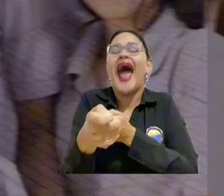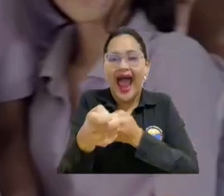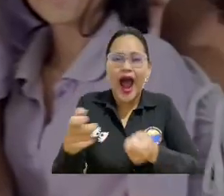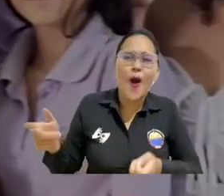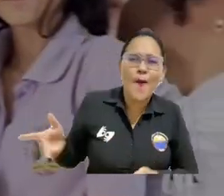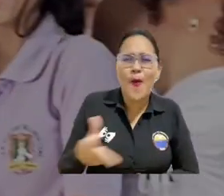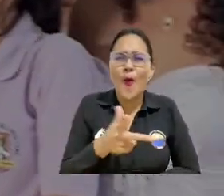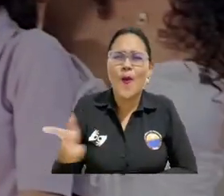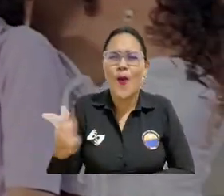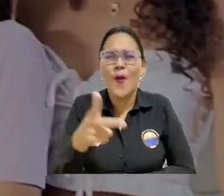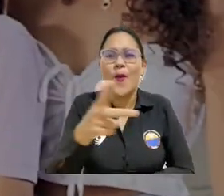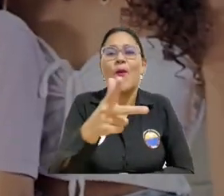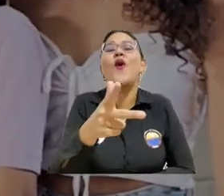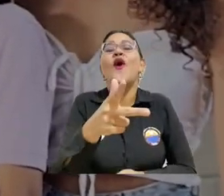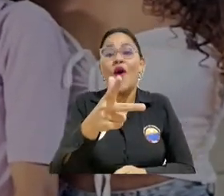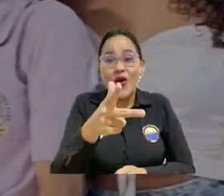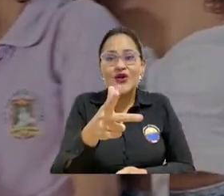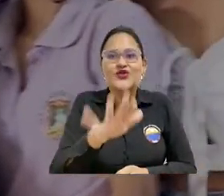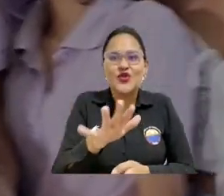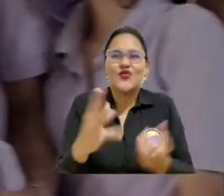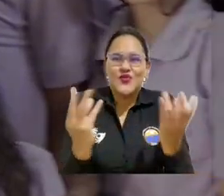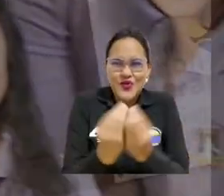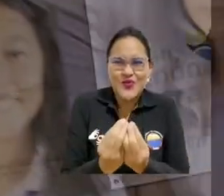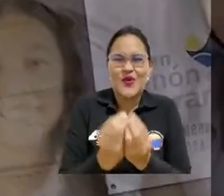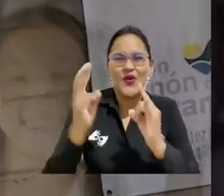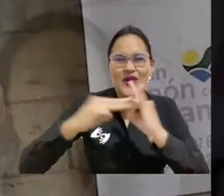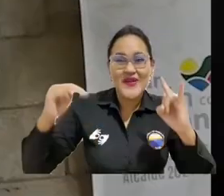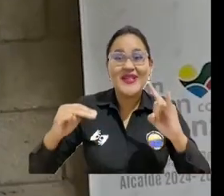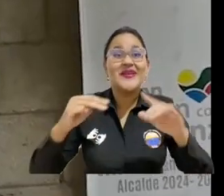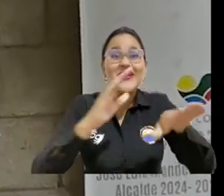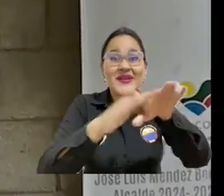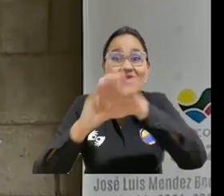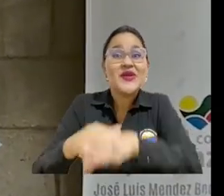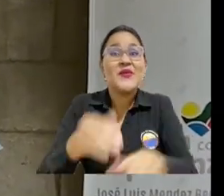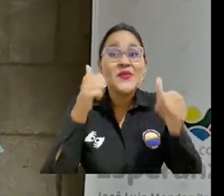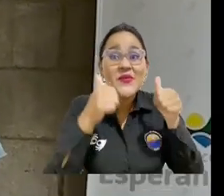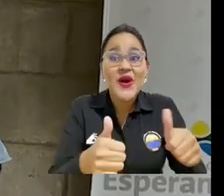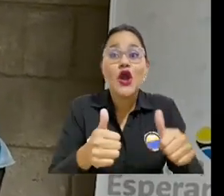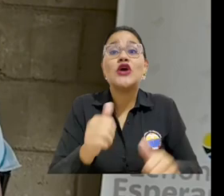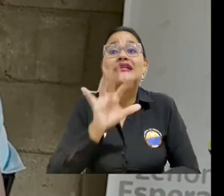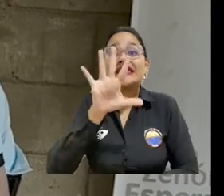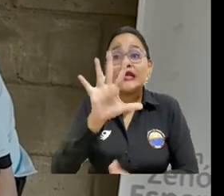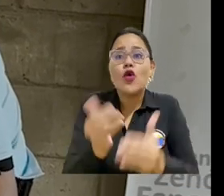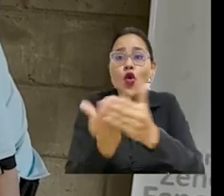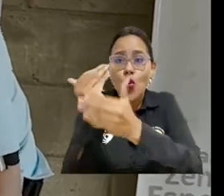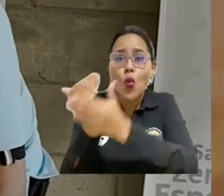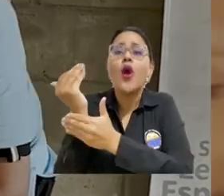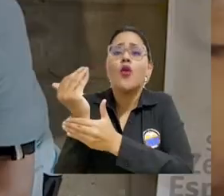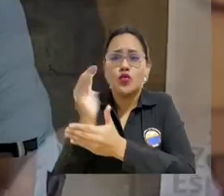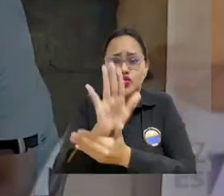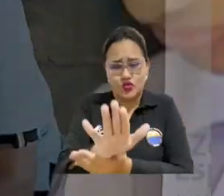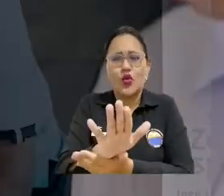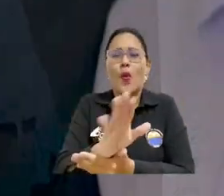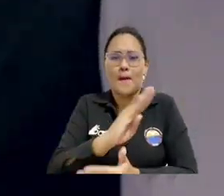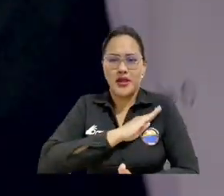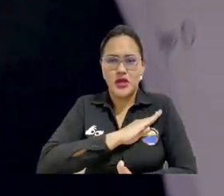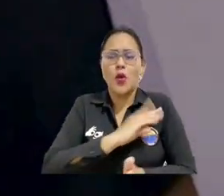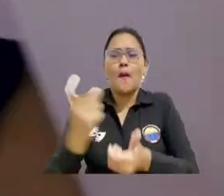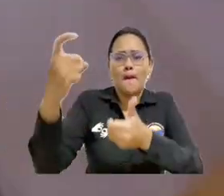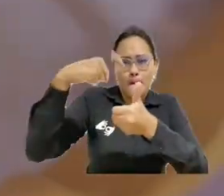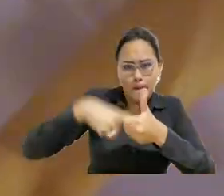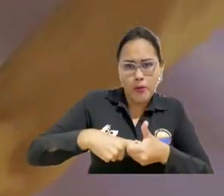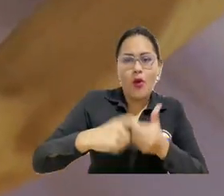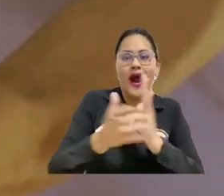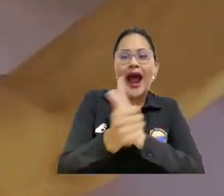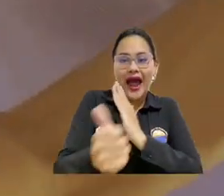San Zenón, la comitiva Unimagdalena siguió llevando buenas nuevas. 5 nuevos bachilleres podrán ingresar a formarse como